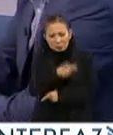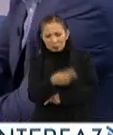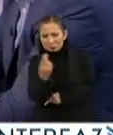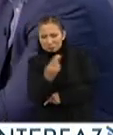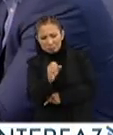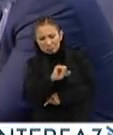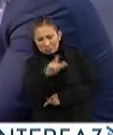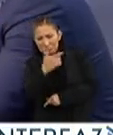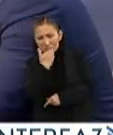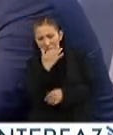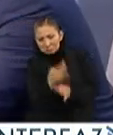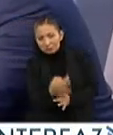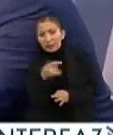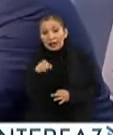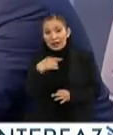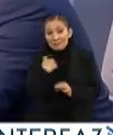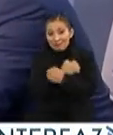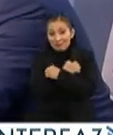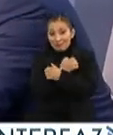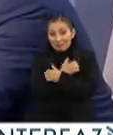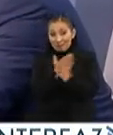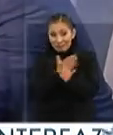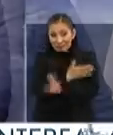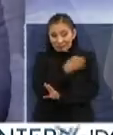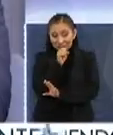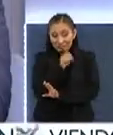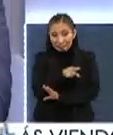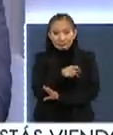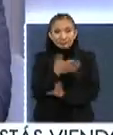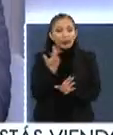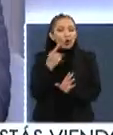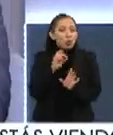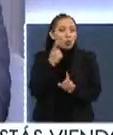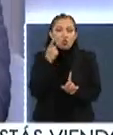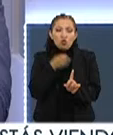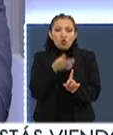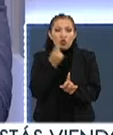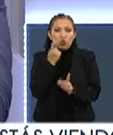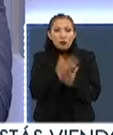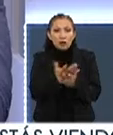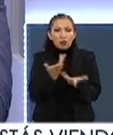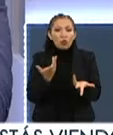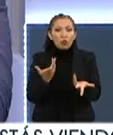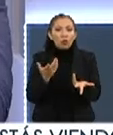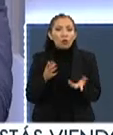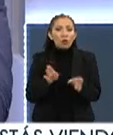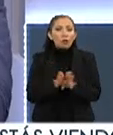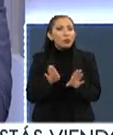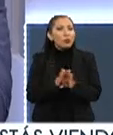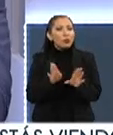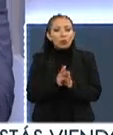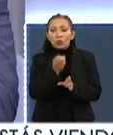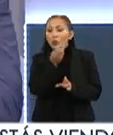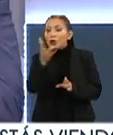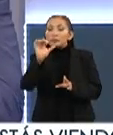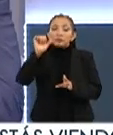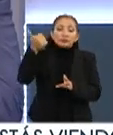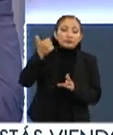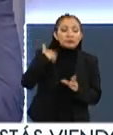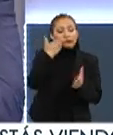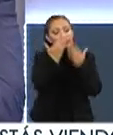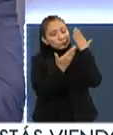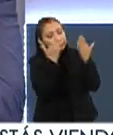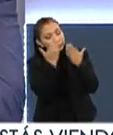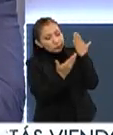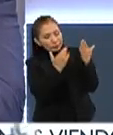profesionistas, sin embargo, la educación que se tenía al respecto era meramente aditiva, es decir, con cualquier otra formación